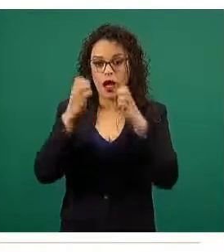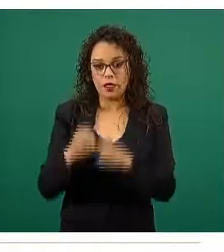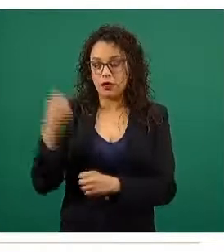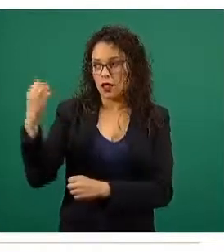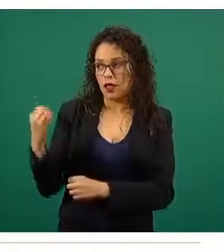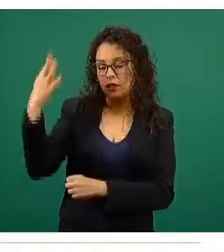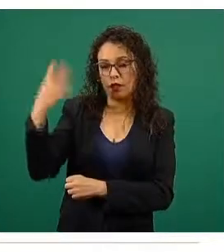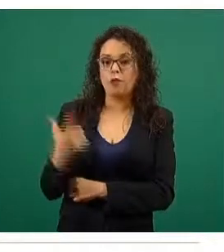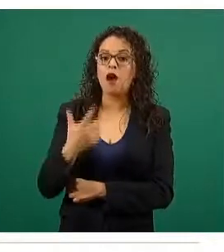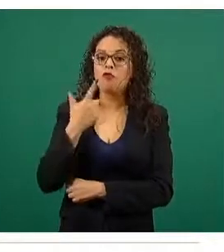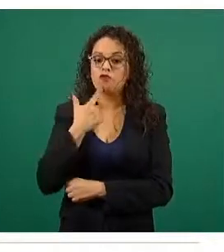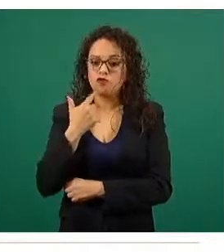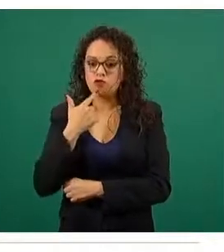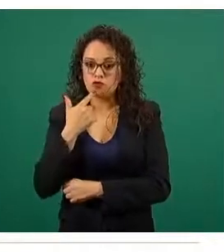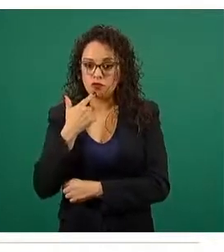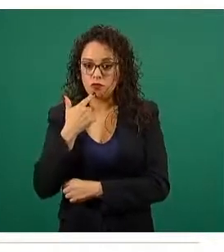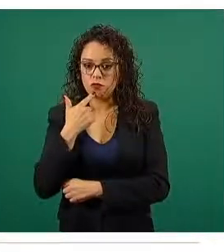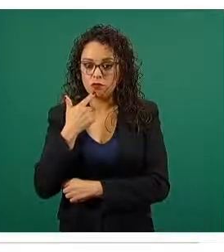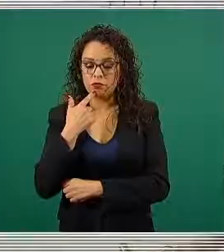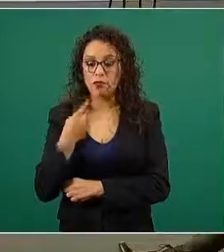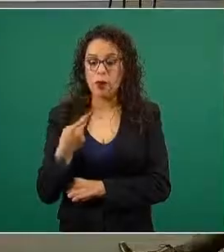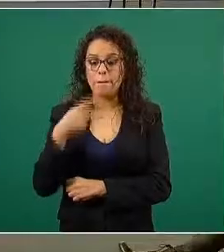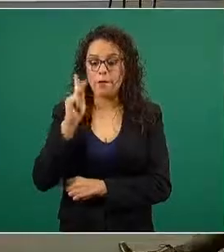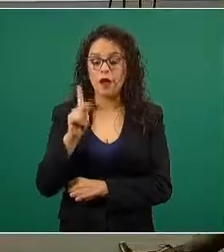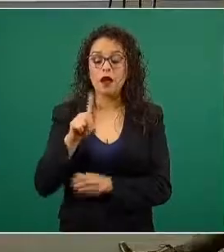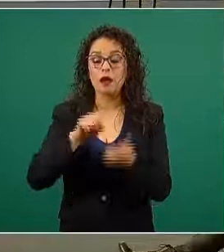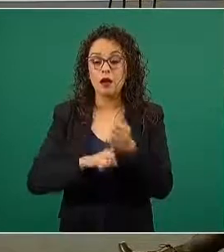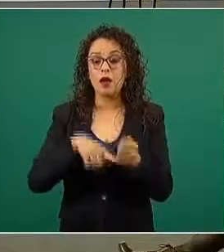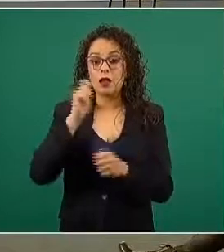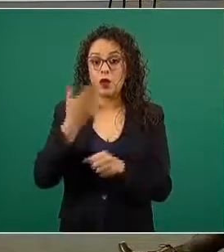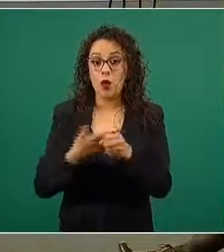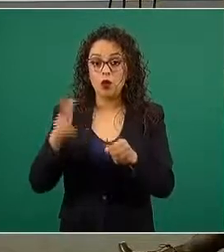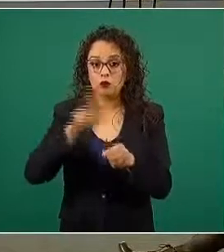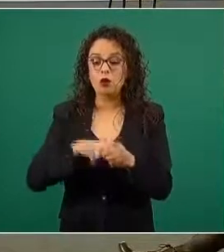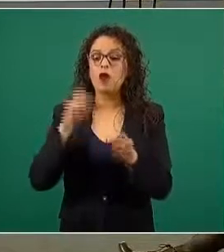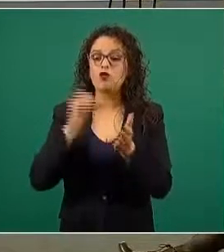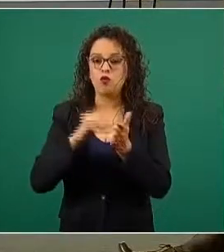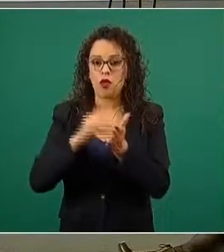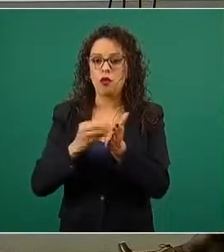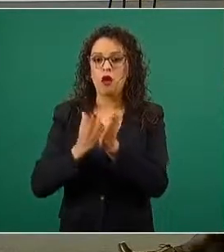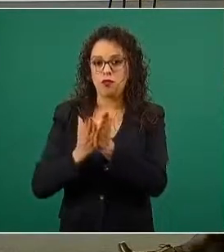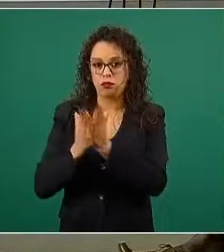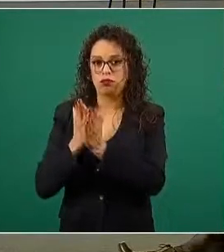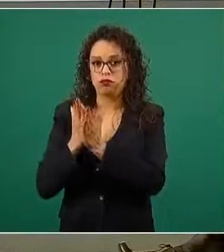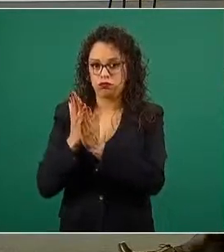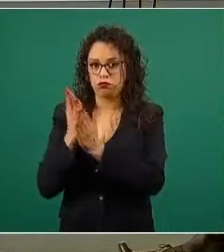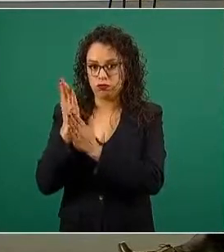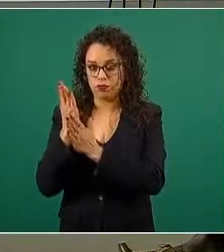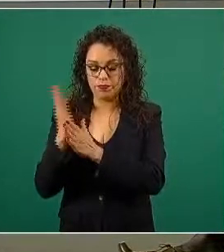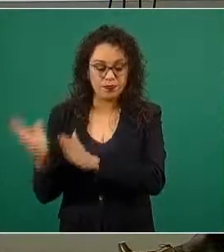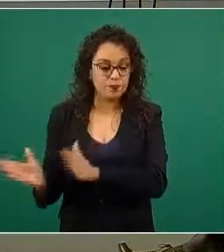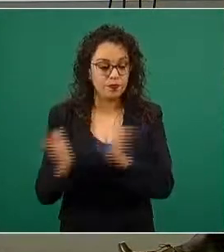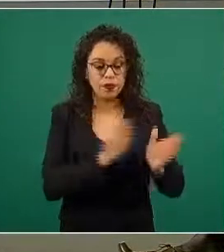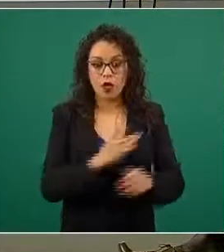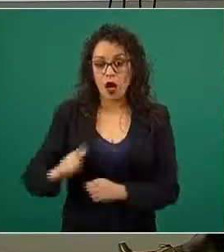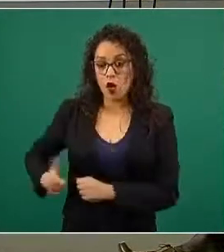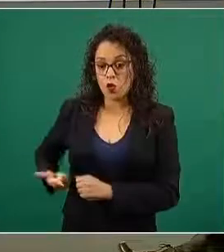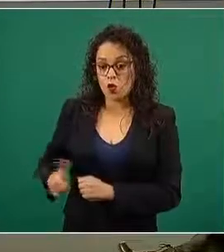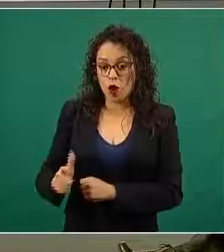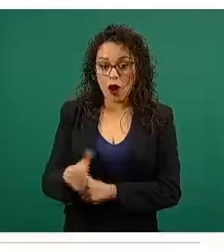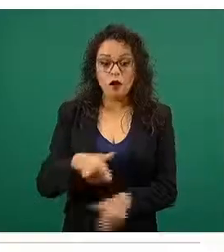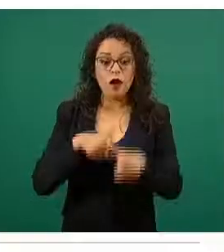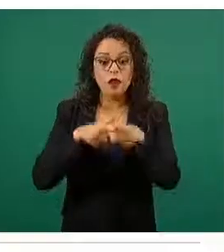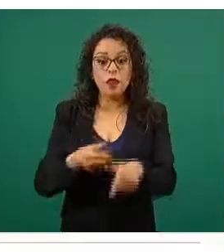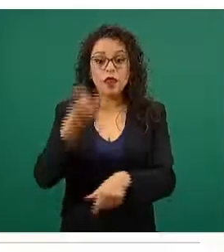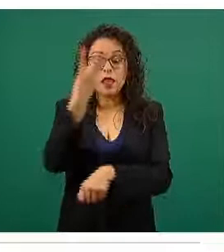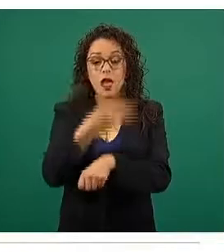siguiente todavía con ascenso de la hospitalización. La siguiente, Guanajuato, 3 semanas de descenso,